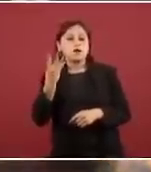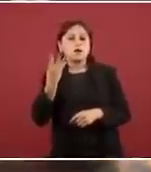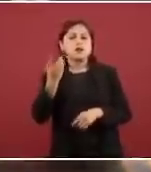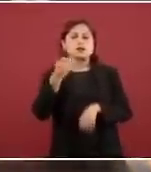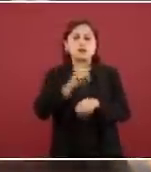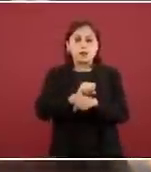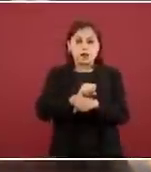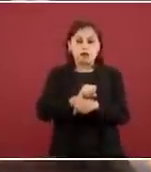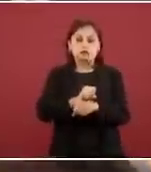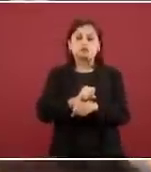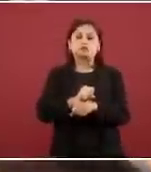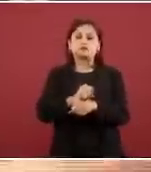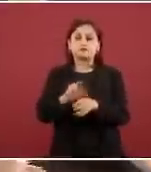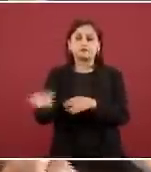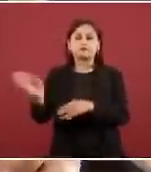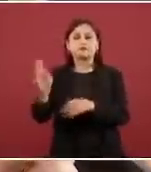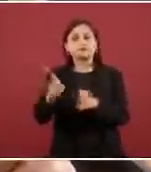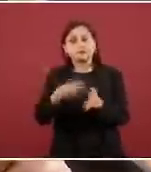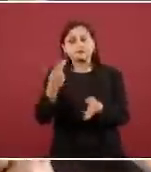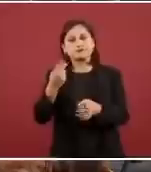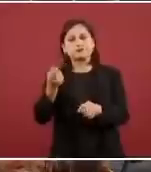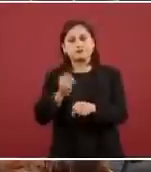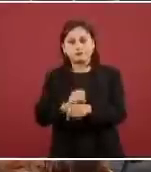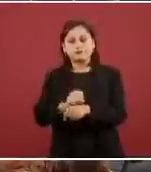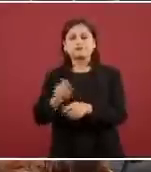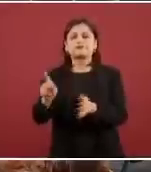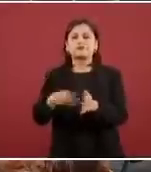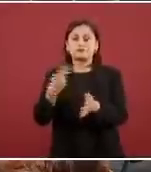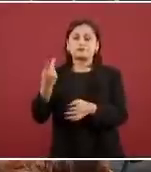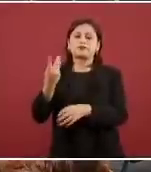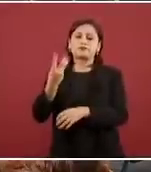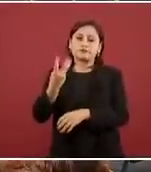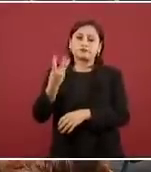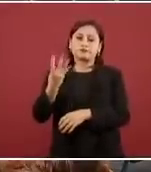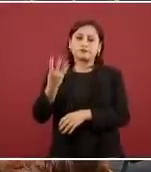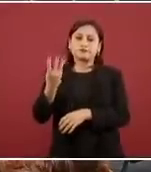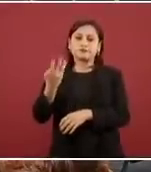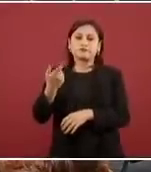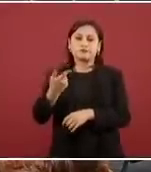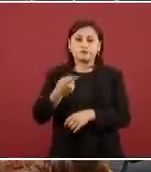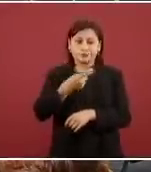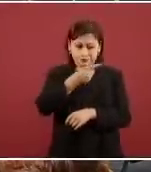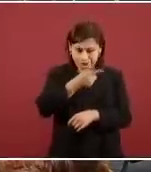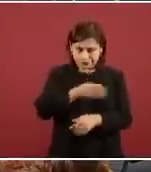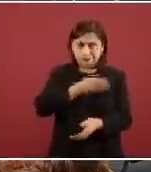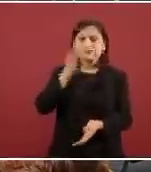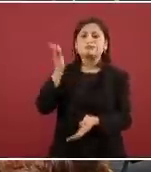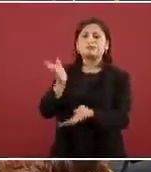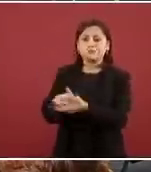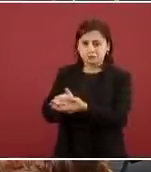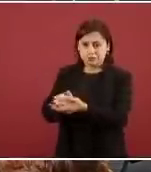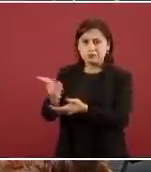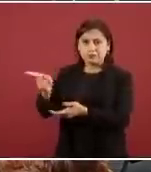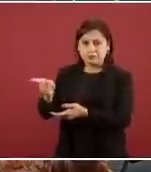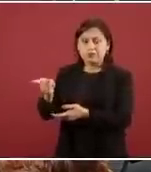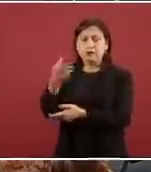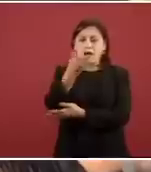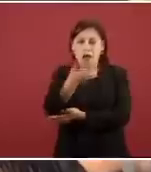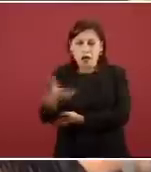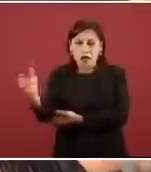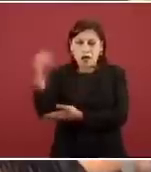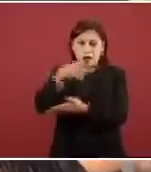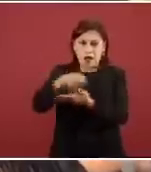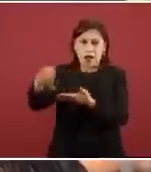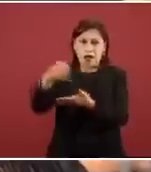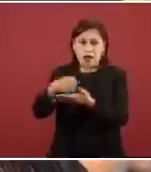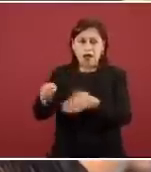Esa es la condición de toda esa cañada, toda. Vaya usted a trabajar a la milpa y a